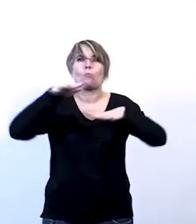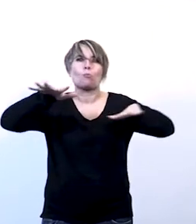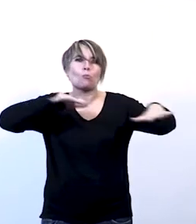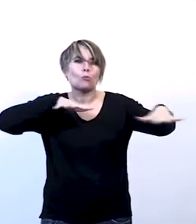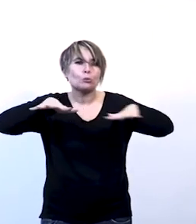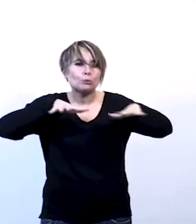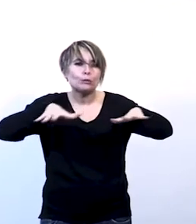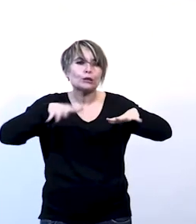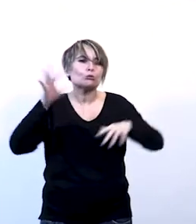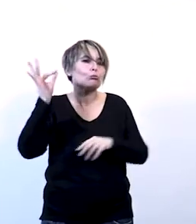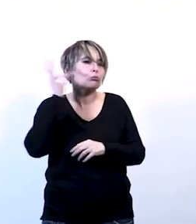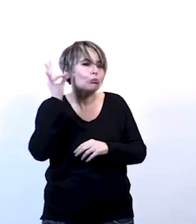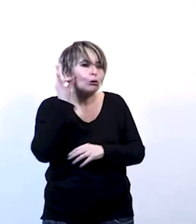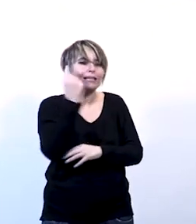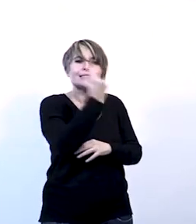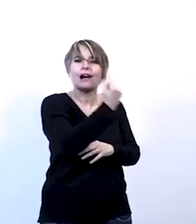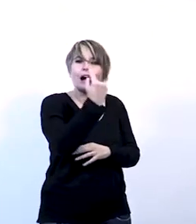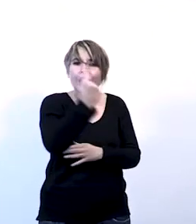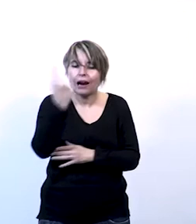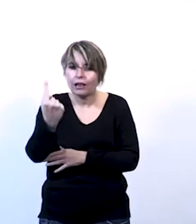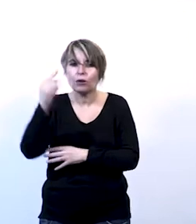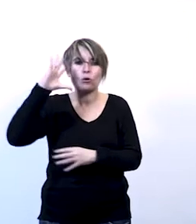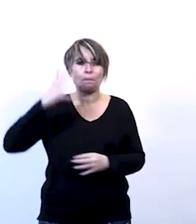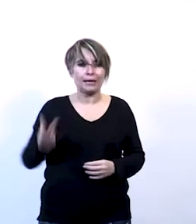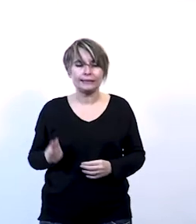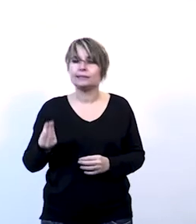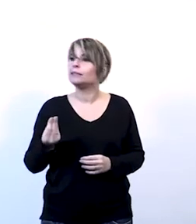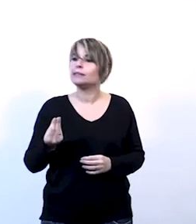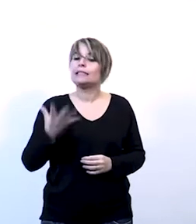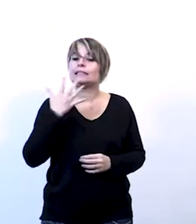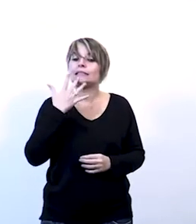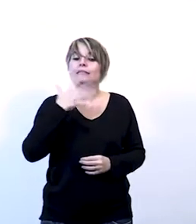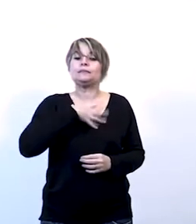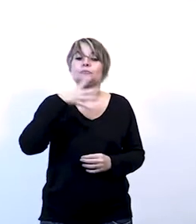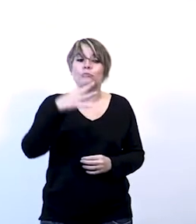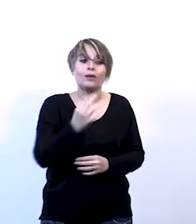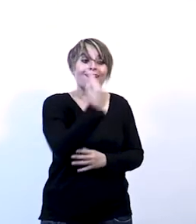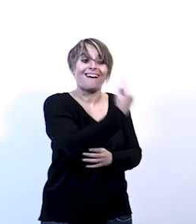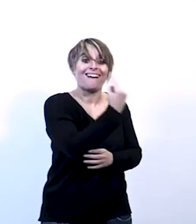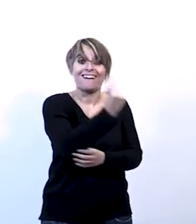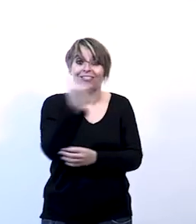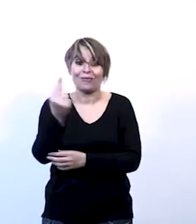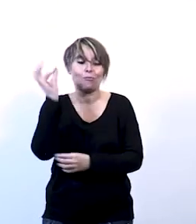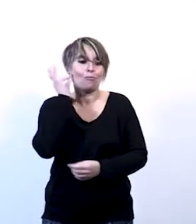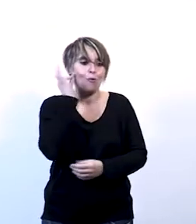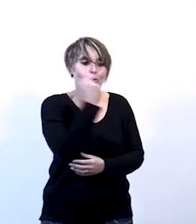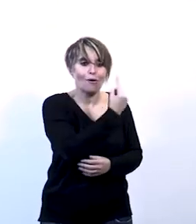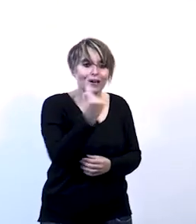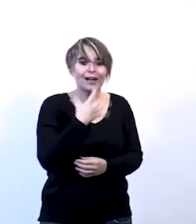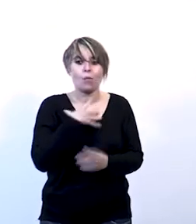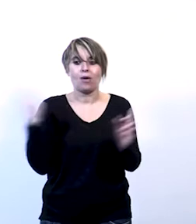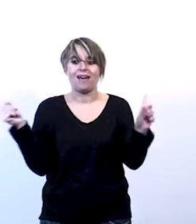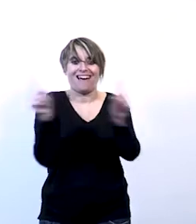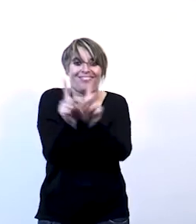movimiento de las mujeres, de cada una de las mujeres de Palestina, sino la posibilidad de que cada una de ellas pueda